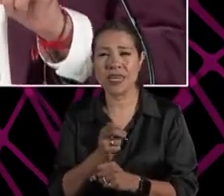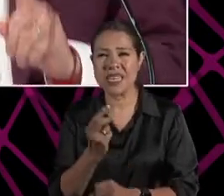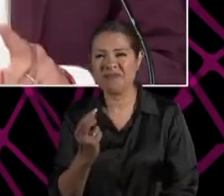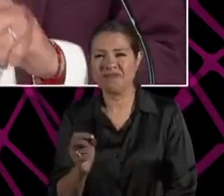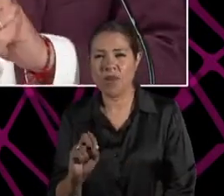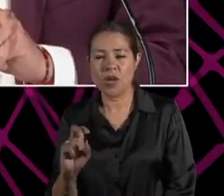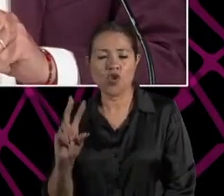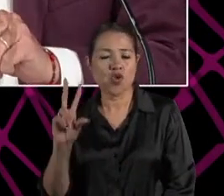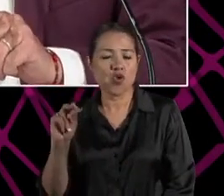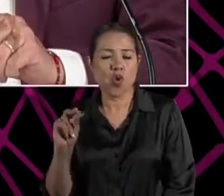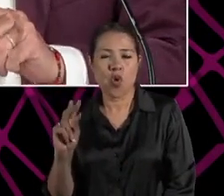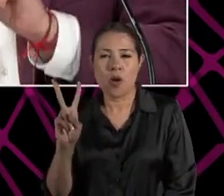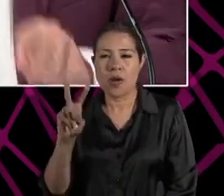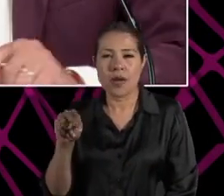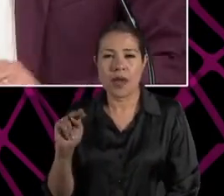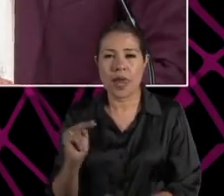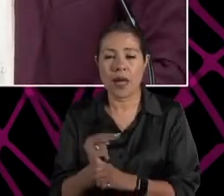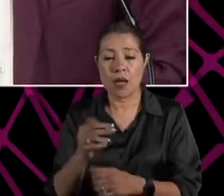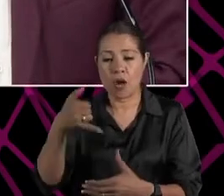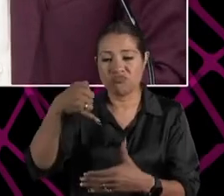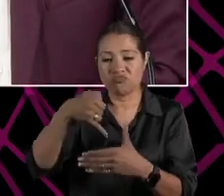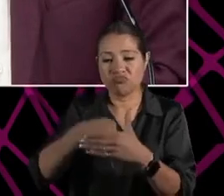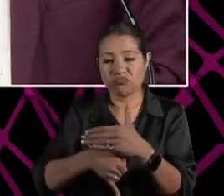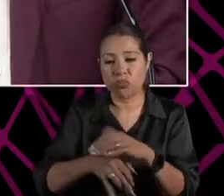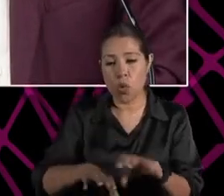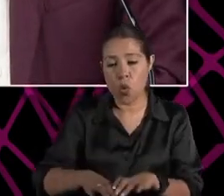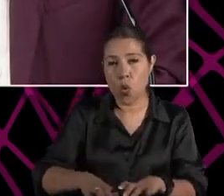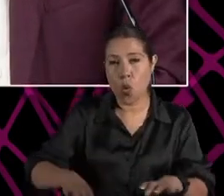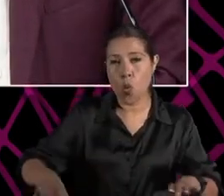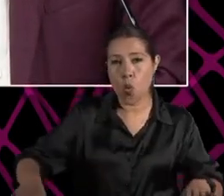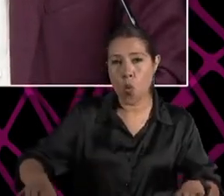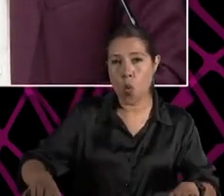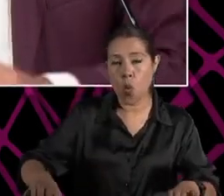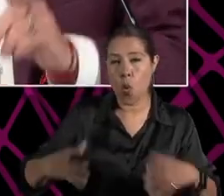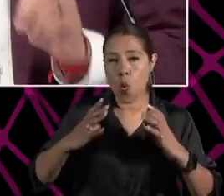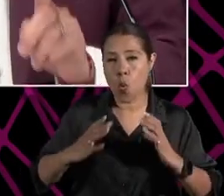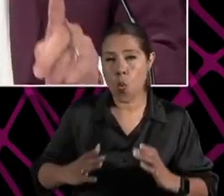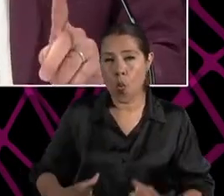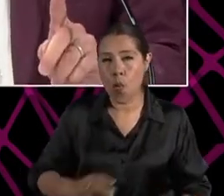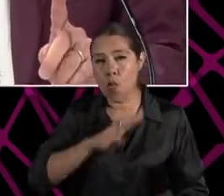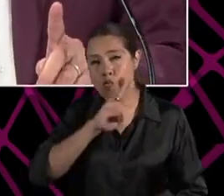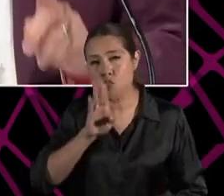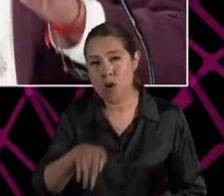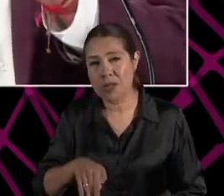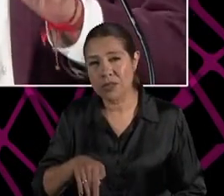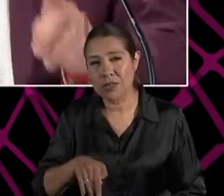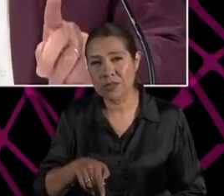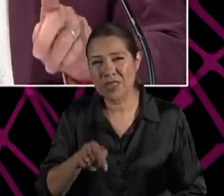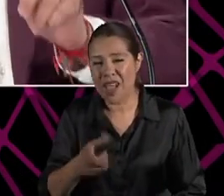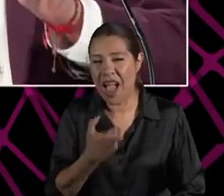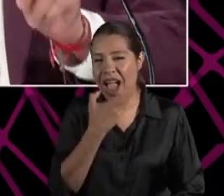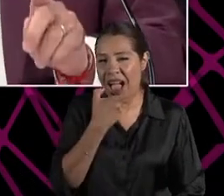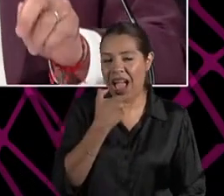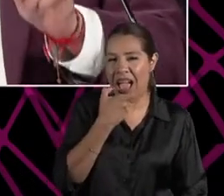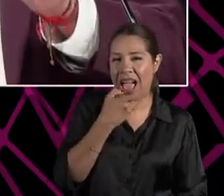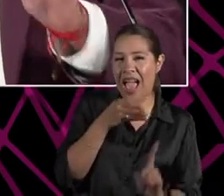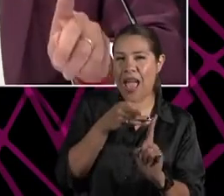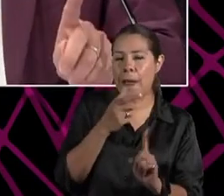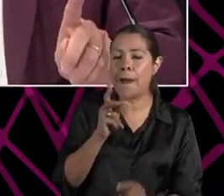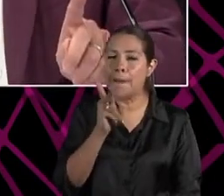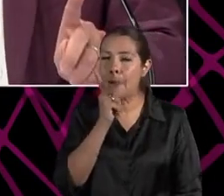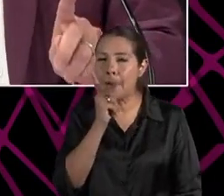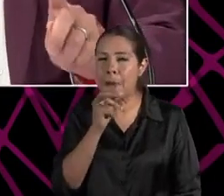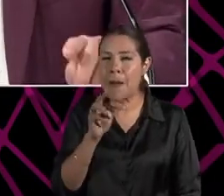la existencia de las fosas clandestinas de Guanajuato. Y lo que es peor, se burló de las padres